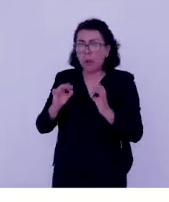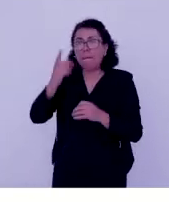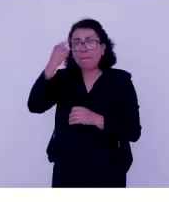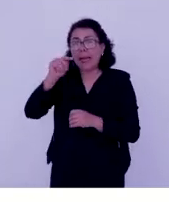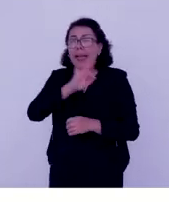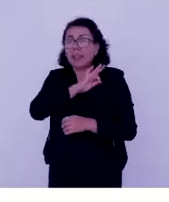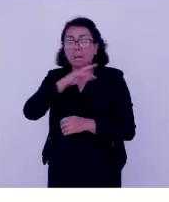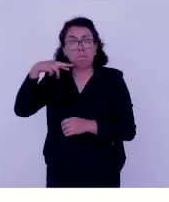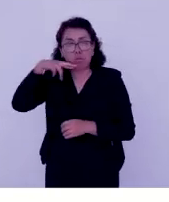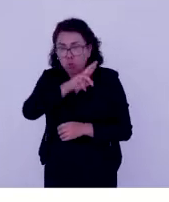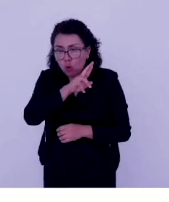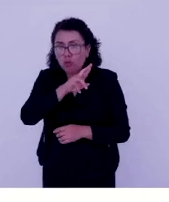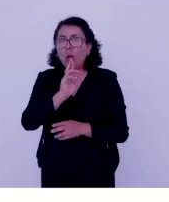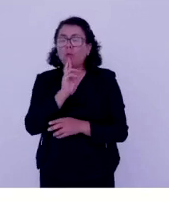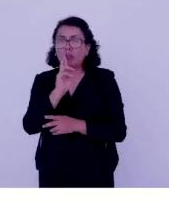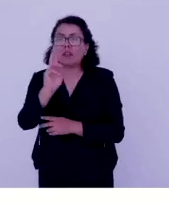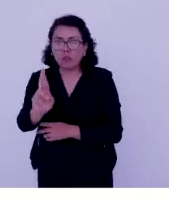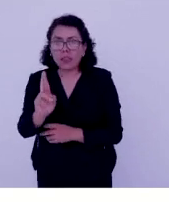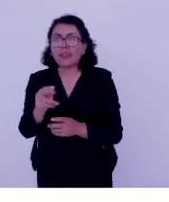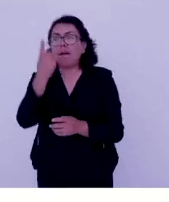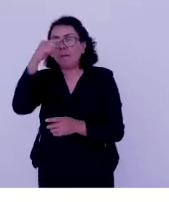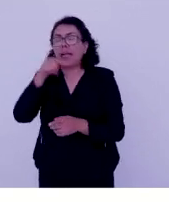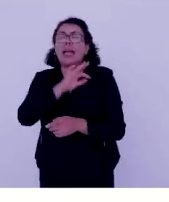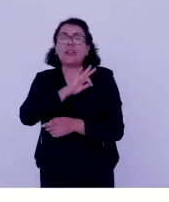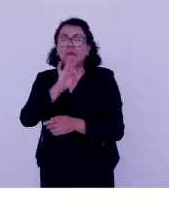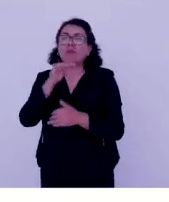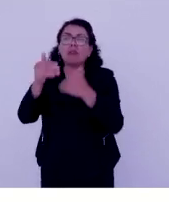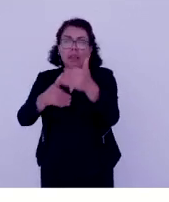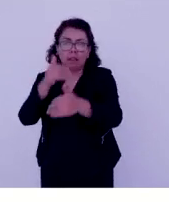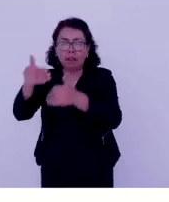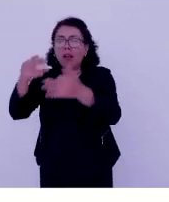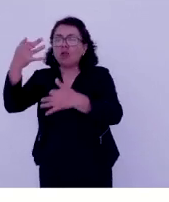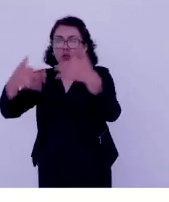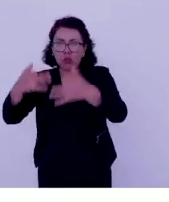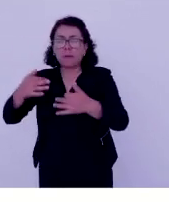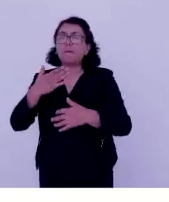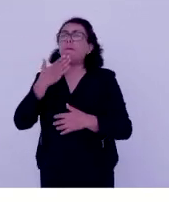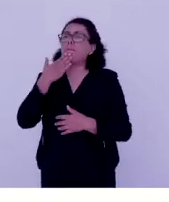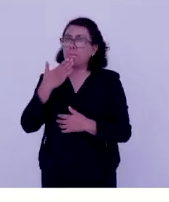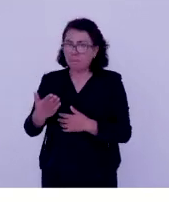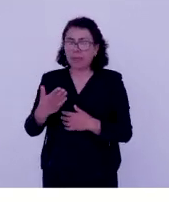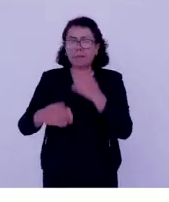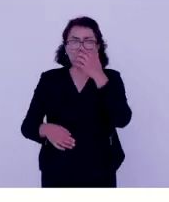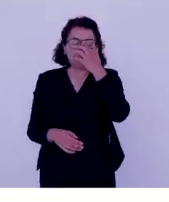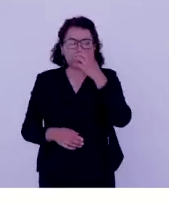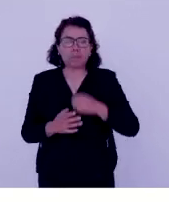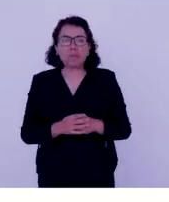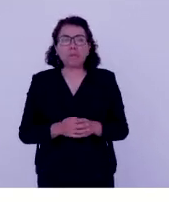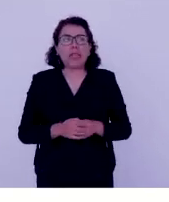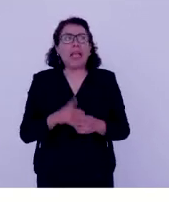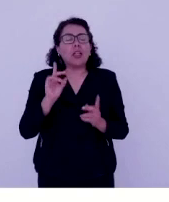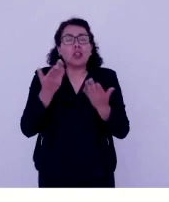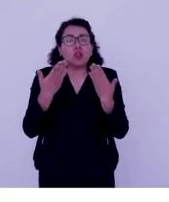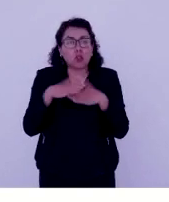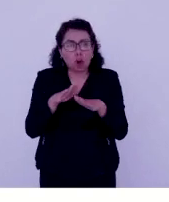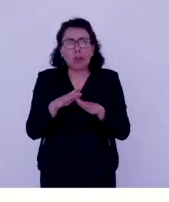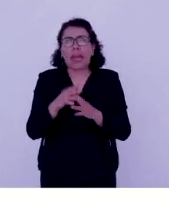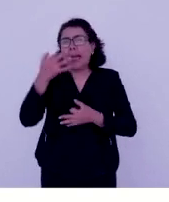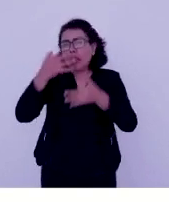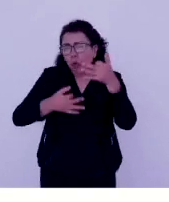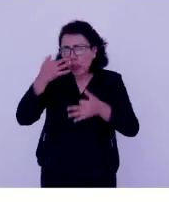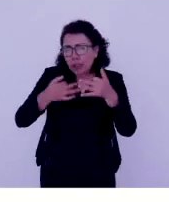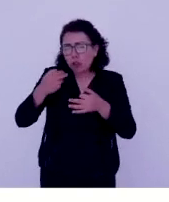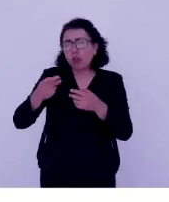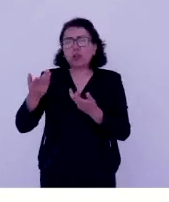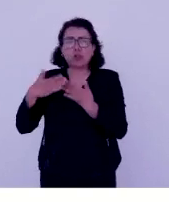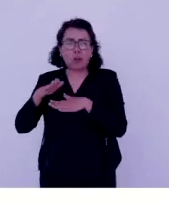prota diligenciación necesaria para continuar con un proceso judicial en oralidad mercantil ahora es